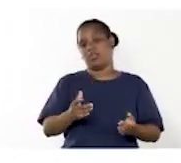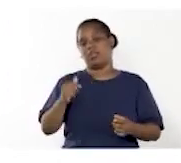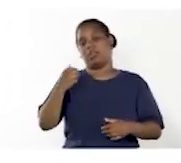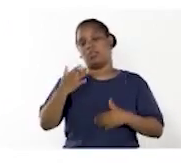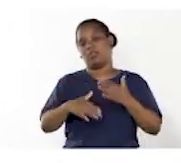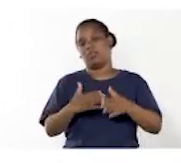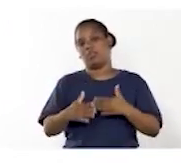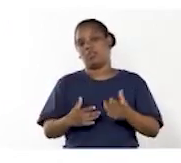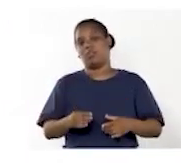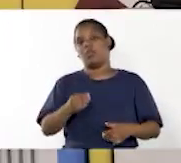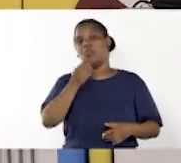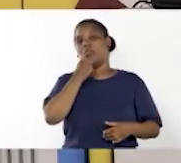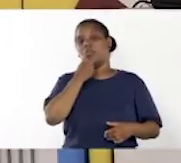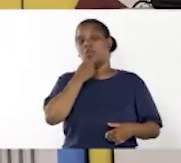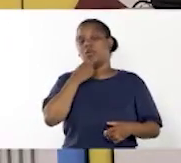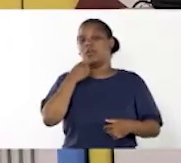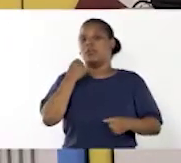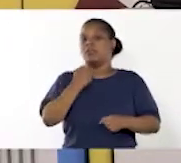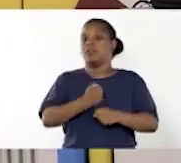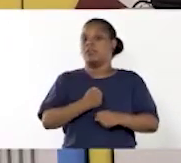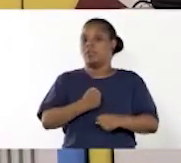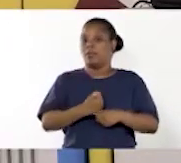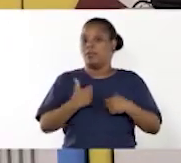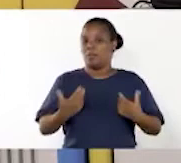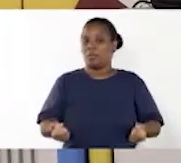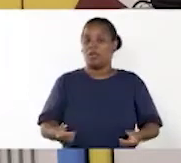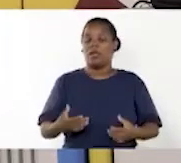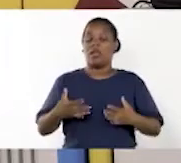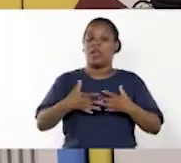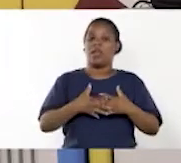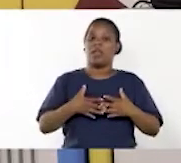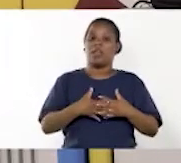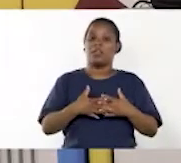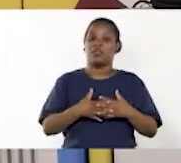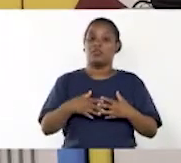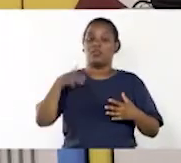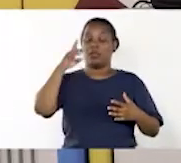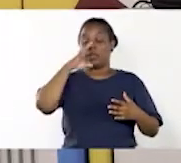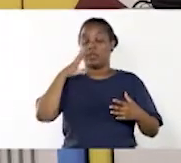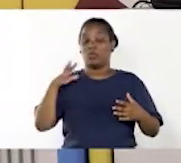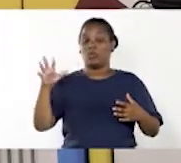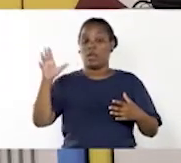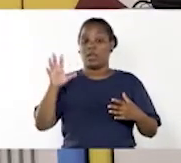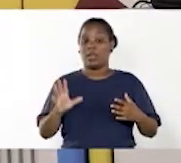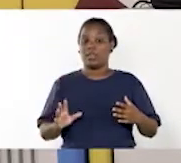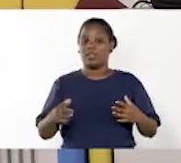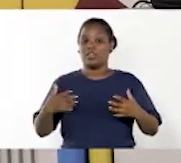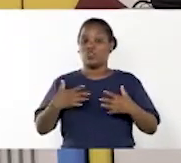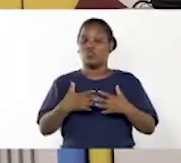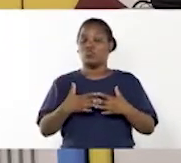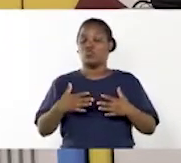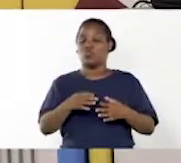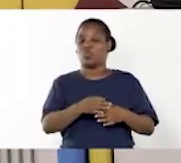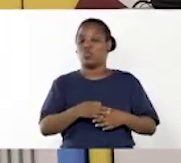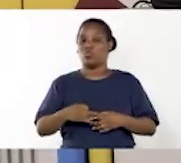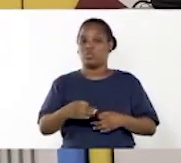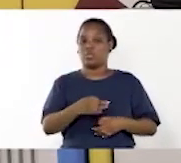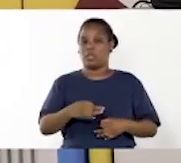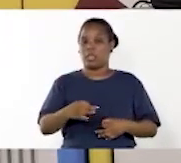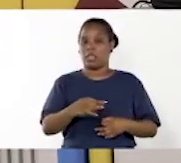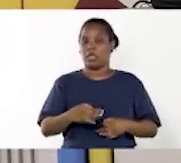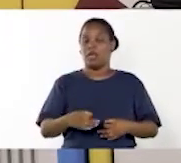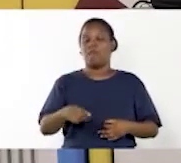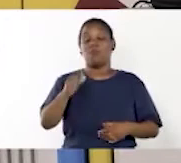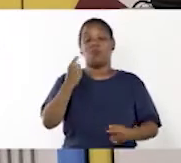además, pueden trabajar además con la relación naturaleza-sociedad. De manera que los temas ya están dados, los elementos están